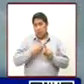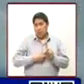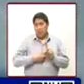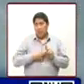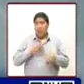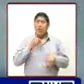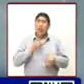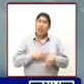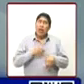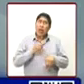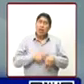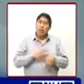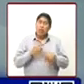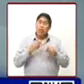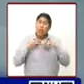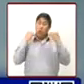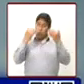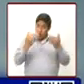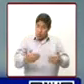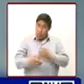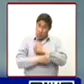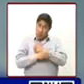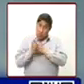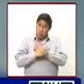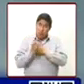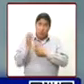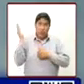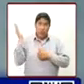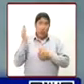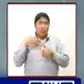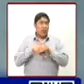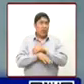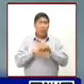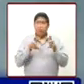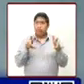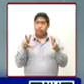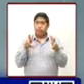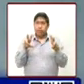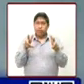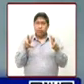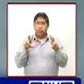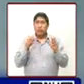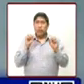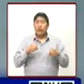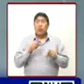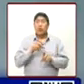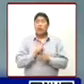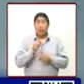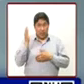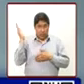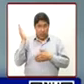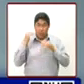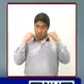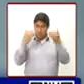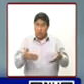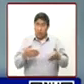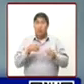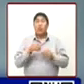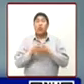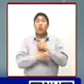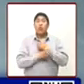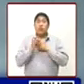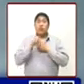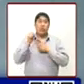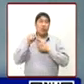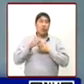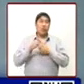El momento en el que el motorizado fue robado, esto, hemos accedido a las cámaras de seguridad, se ha podido identificar que ese es el minibús robado.